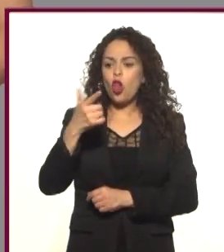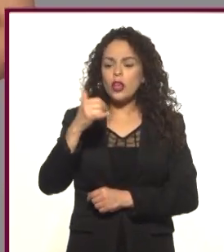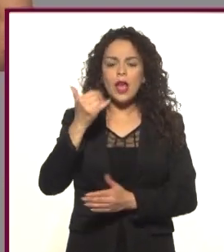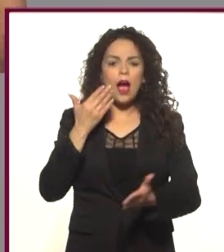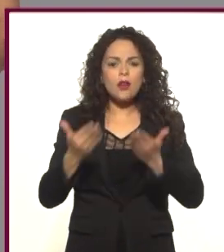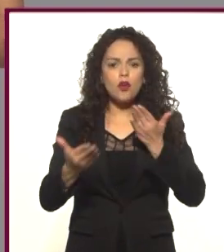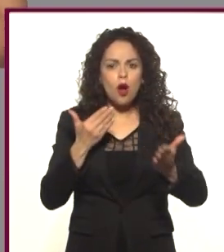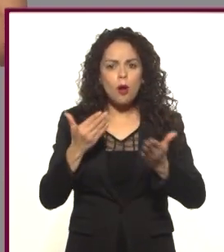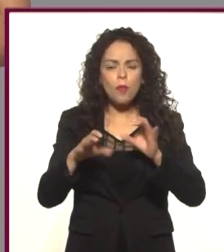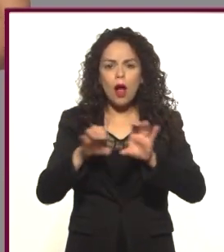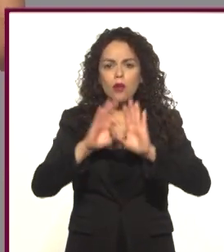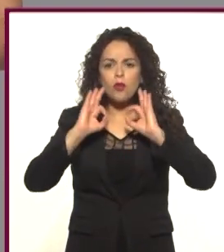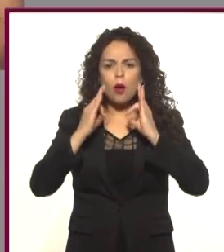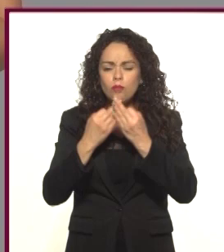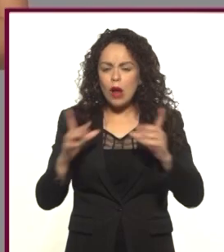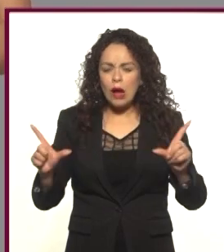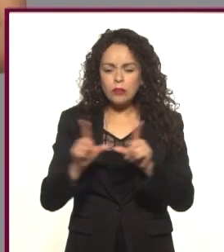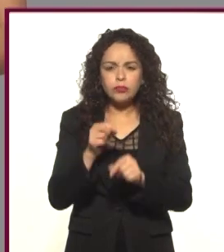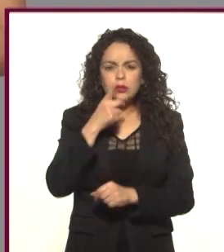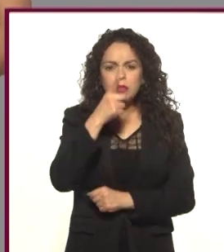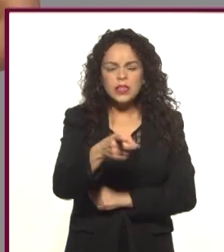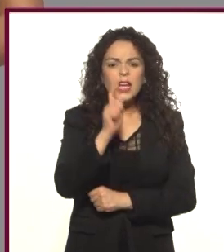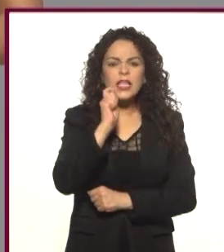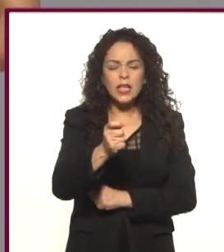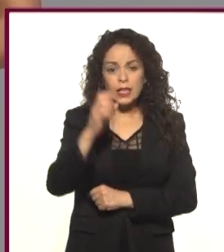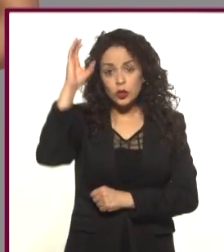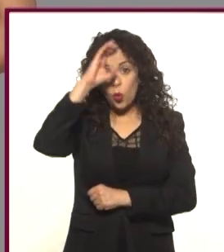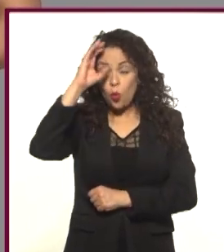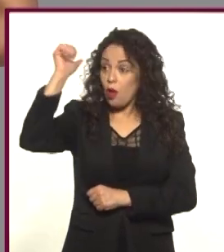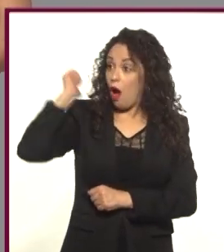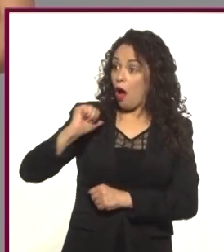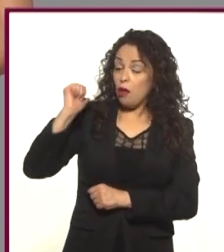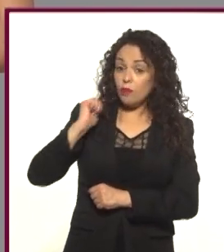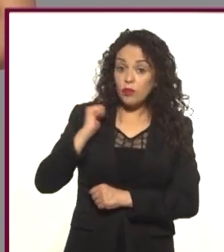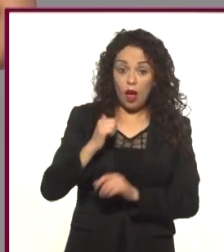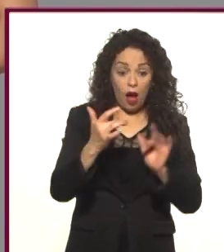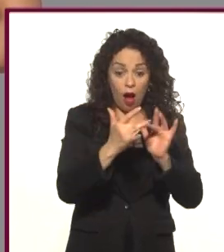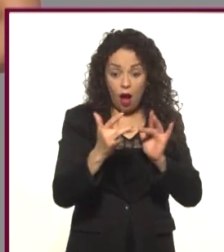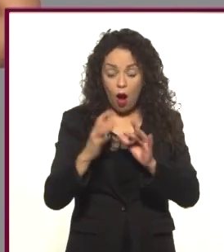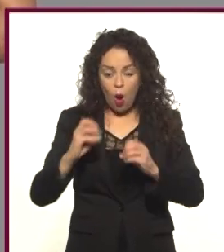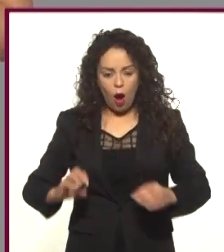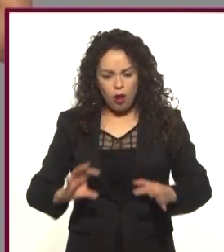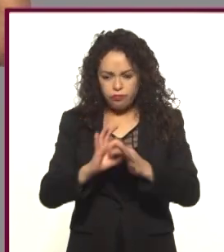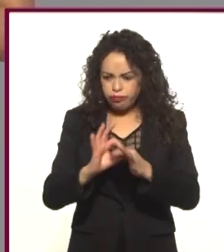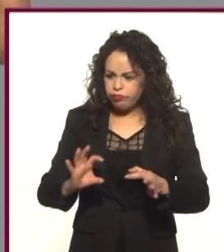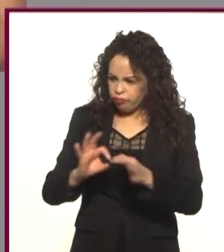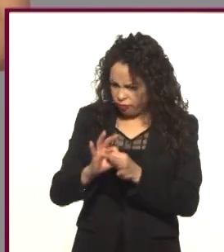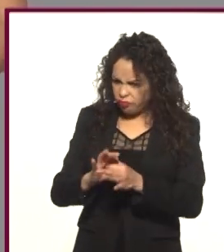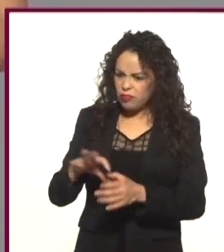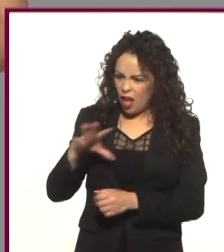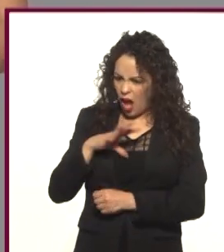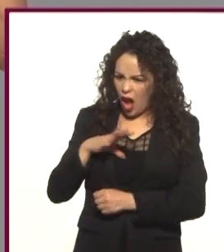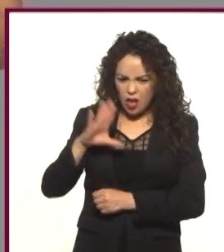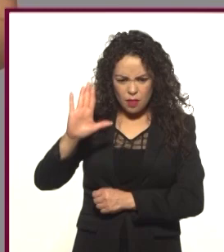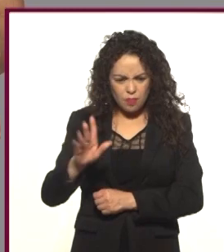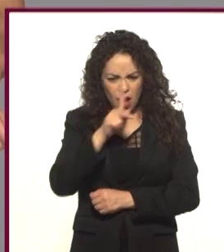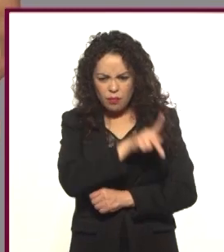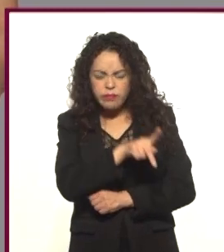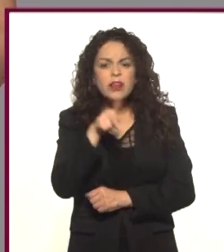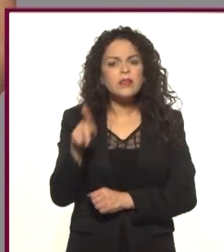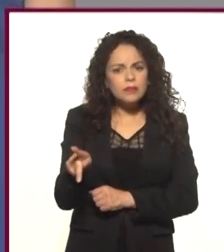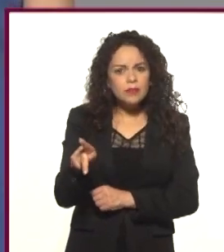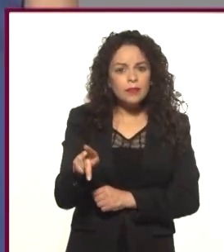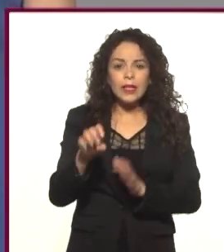comparada, que dicho de una manera muy simplificada, es cómo culturas antiguas sin contacto o relación entre ellas tienen